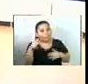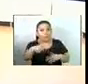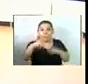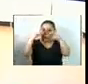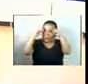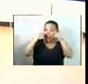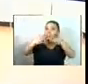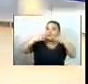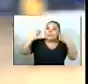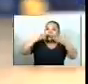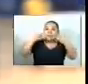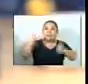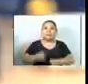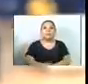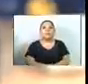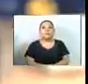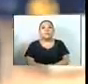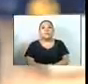noche